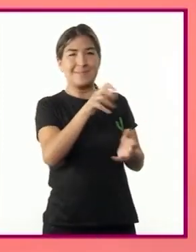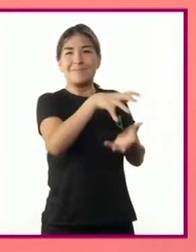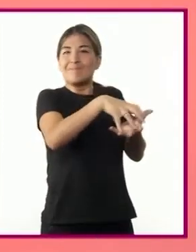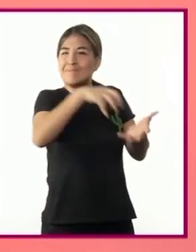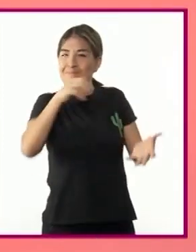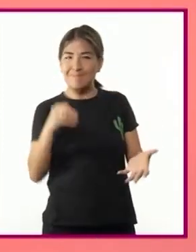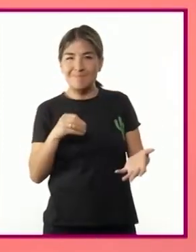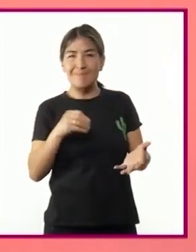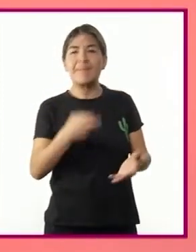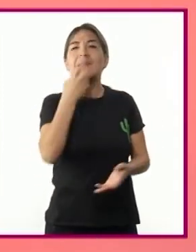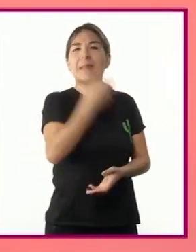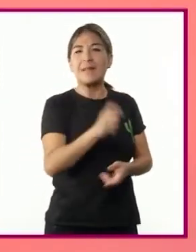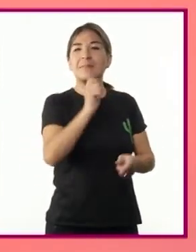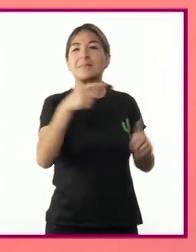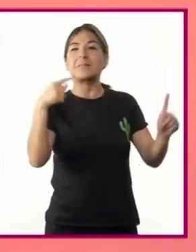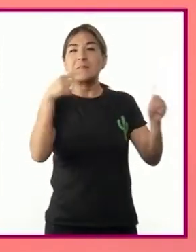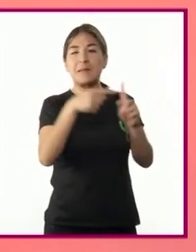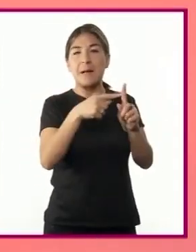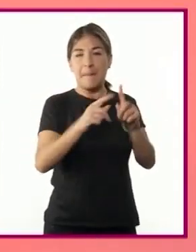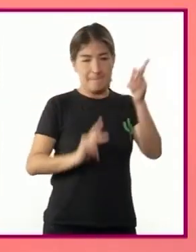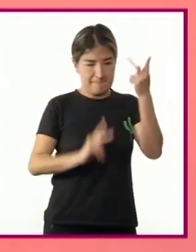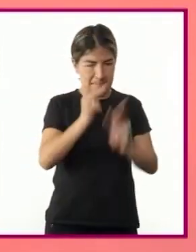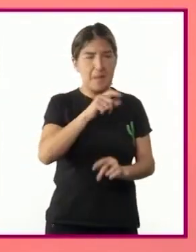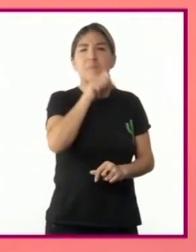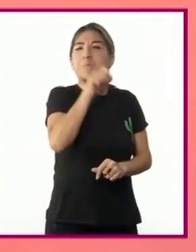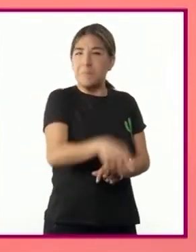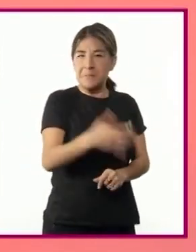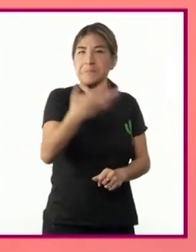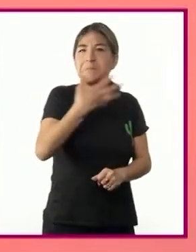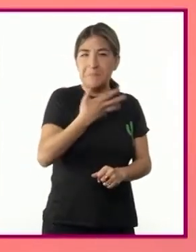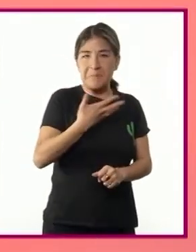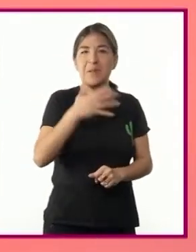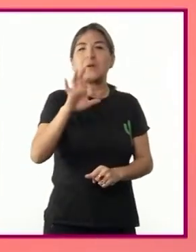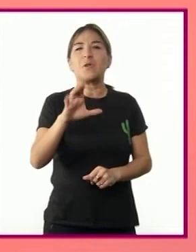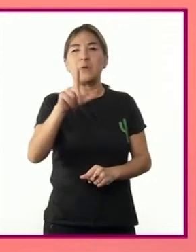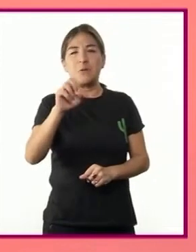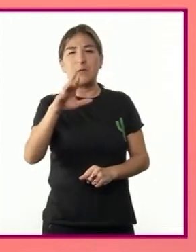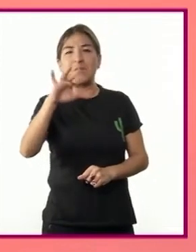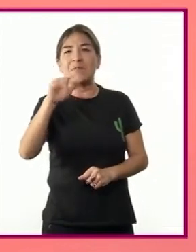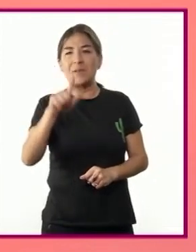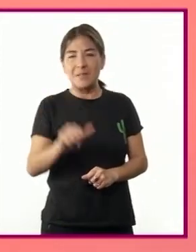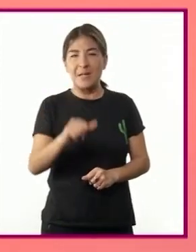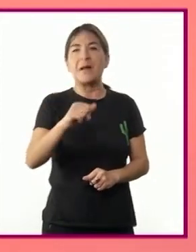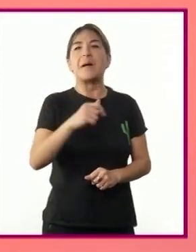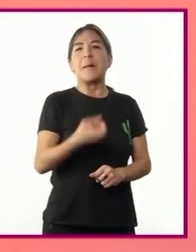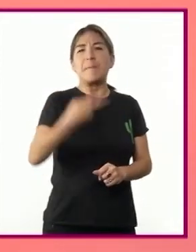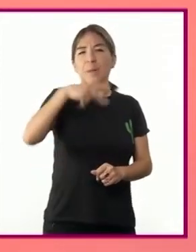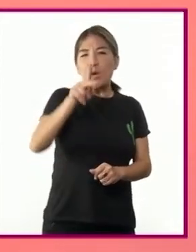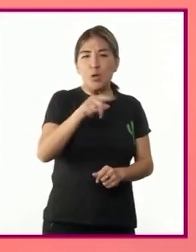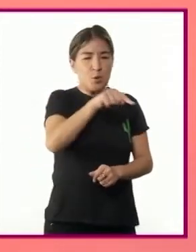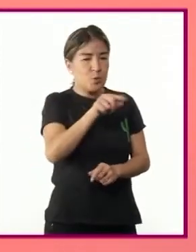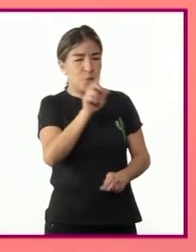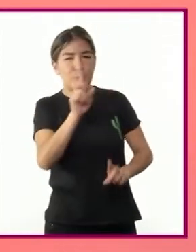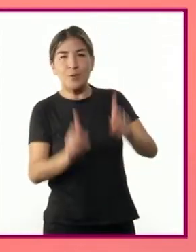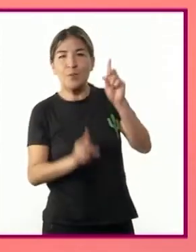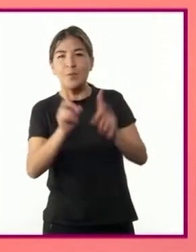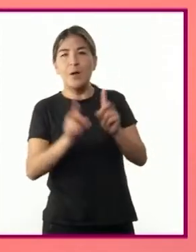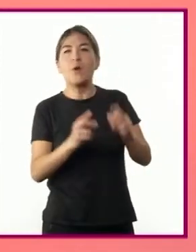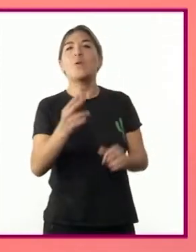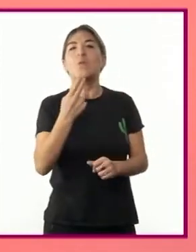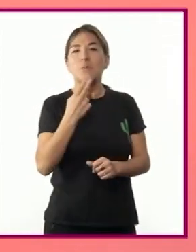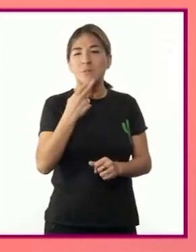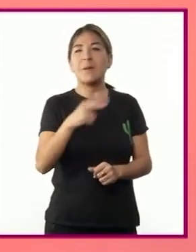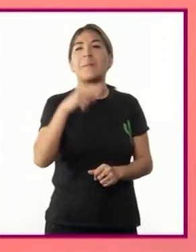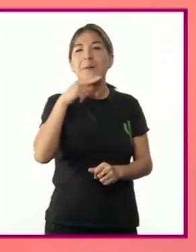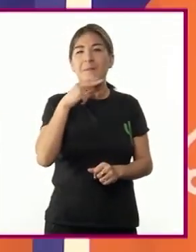Aquí también destaco que la planta tiene clorofila y cambié el grado de certidumbre al usar un verbo